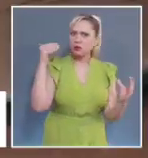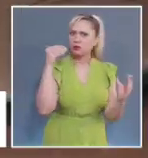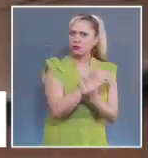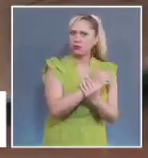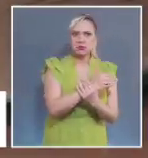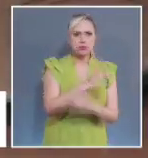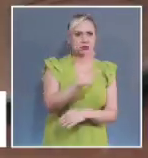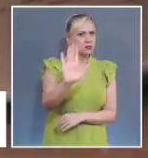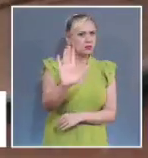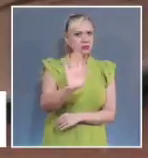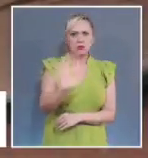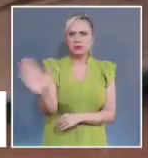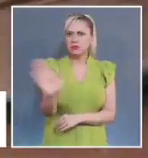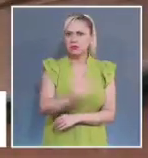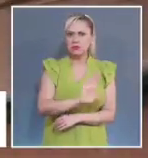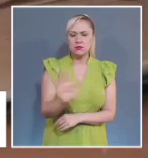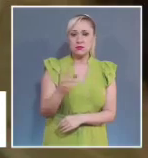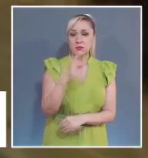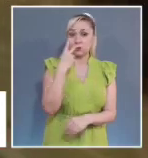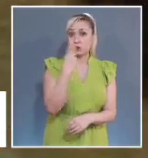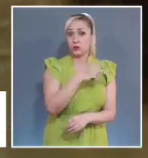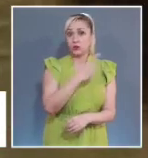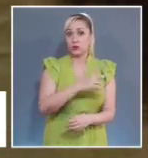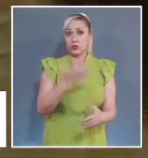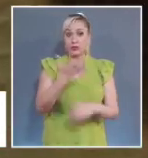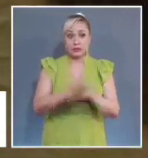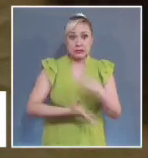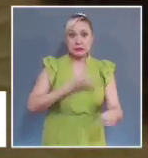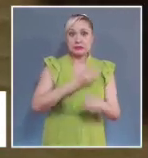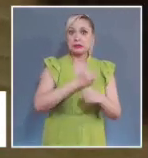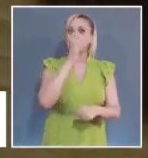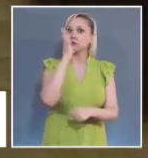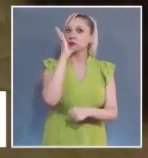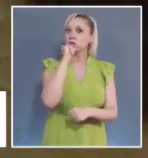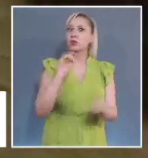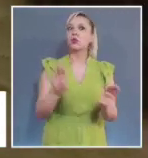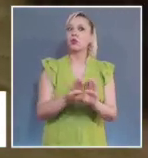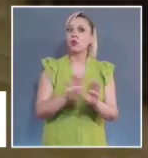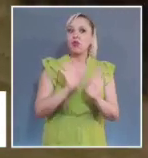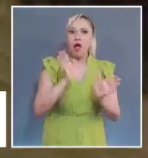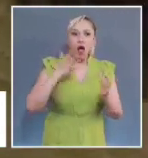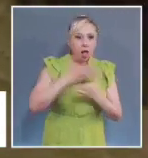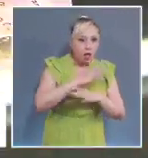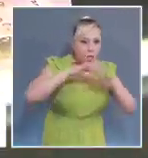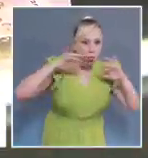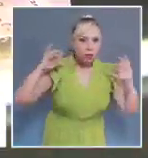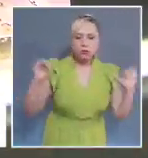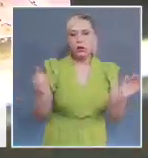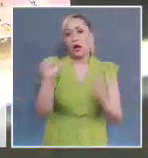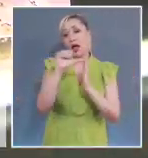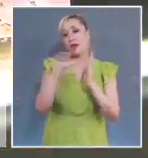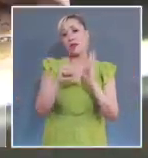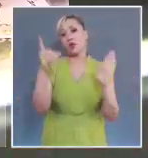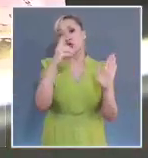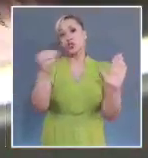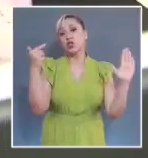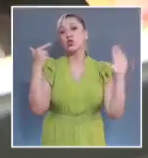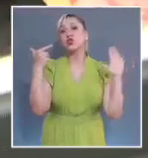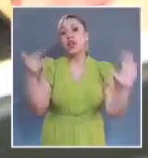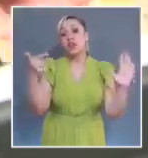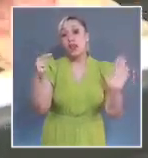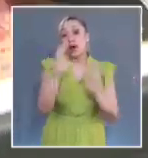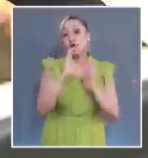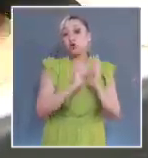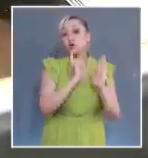de imposible reparación. Ello está previsto en el artículo 107 constitucional y en la ley de amparo, medida